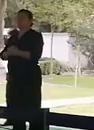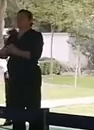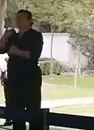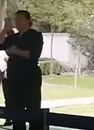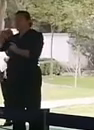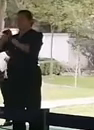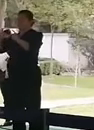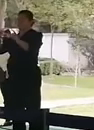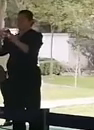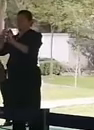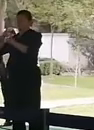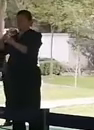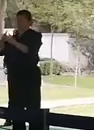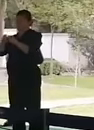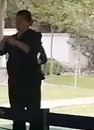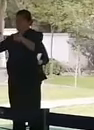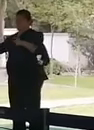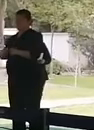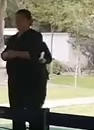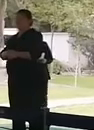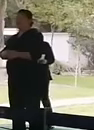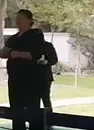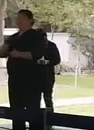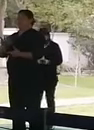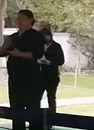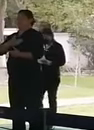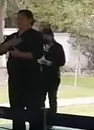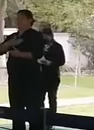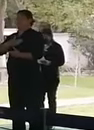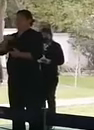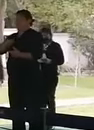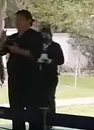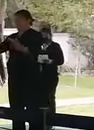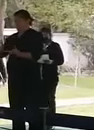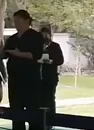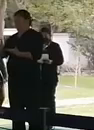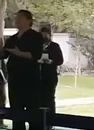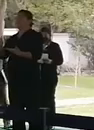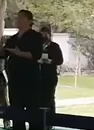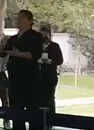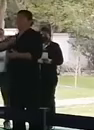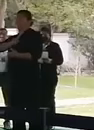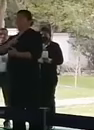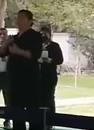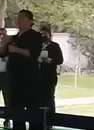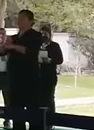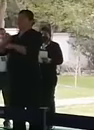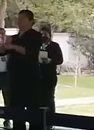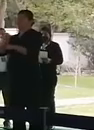un honor que hoy haya visitado nuestro estado. Muchísimas gracias.